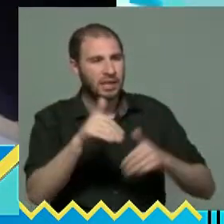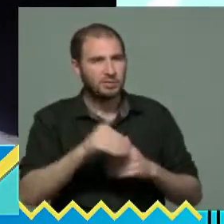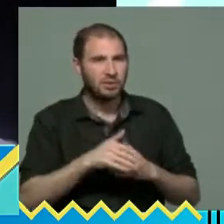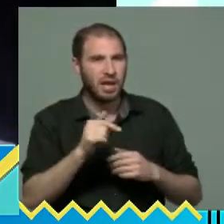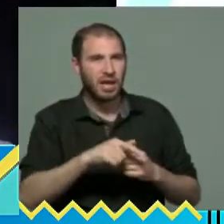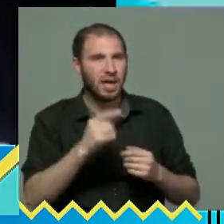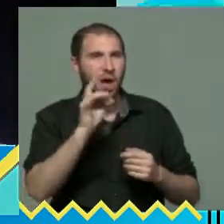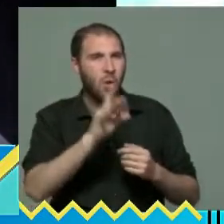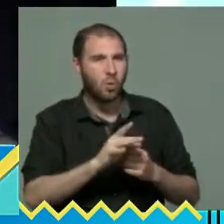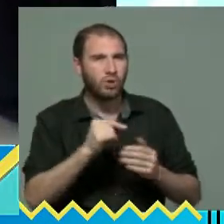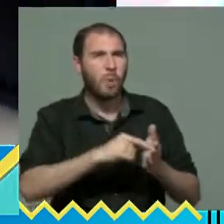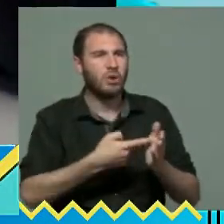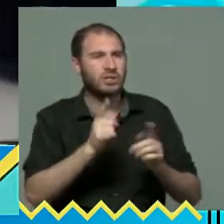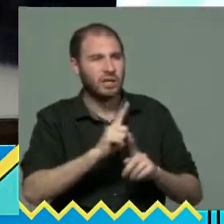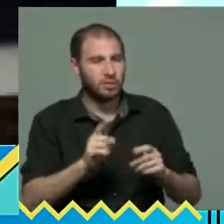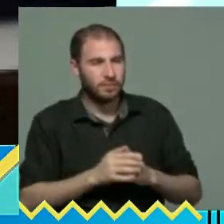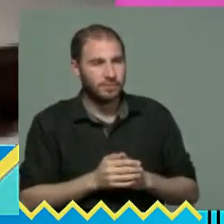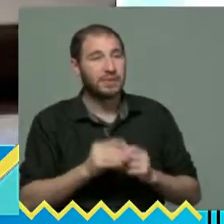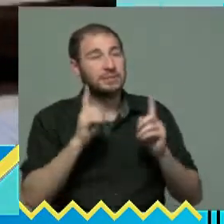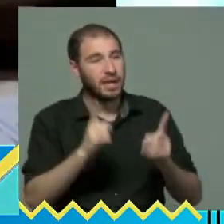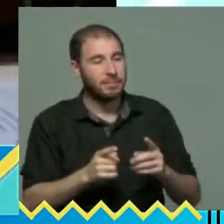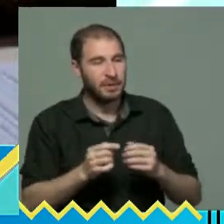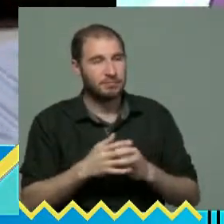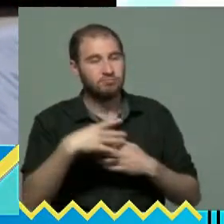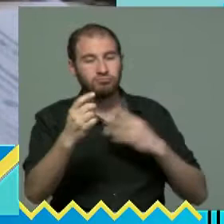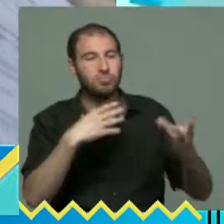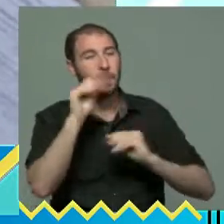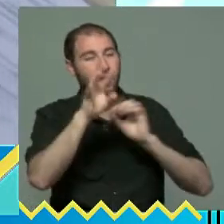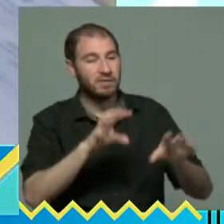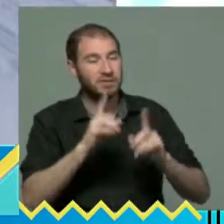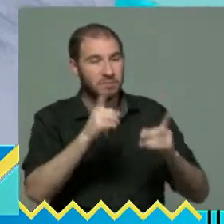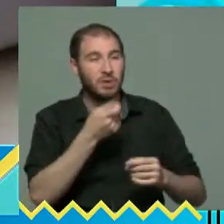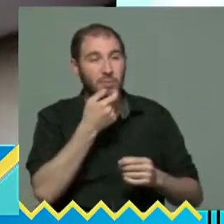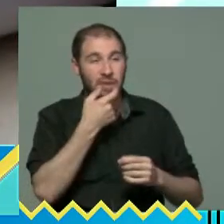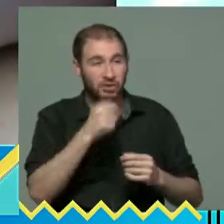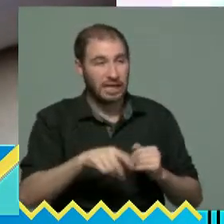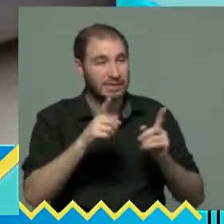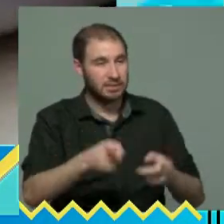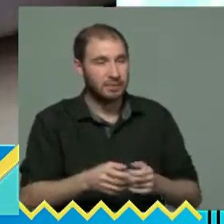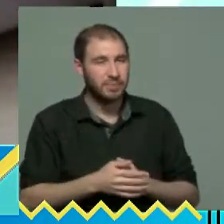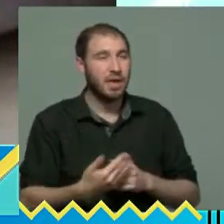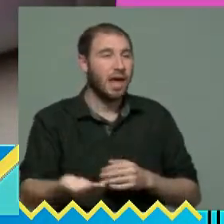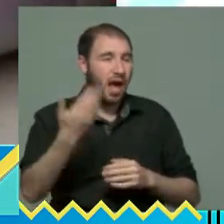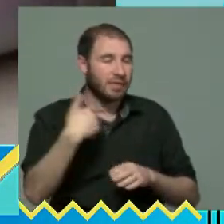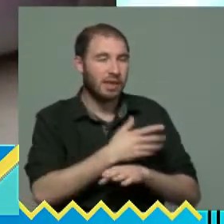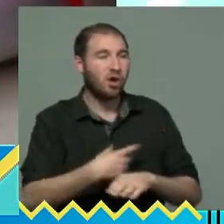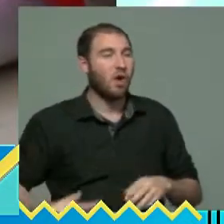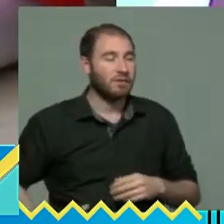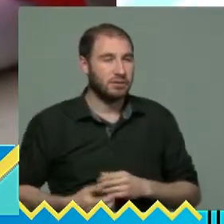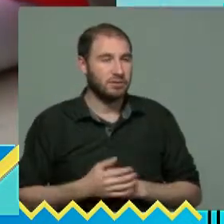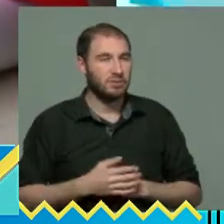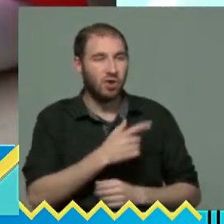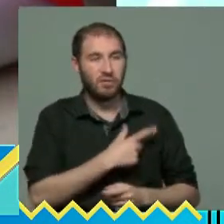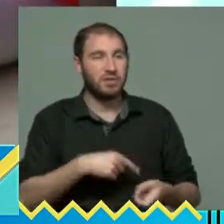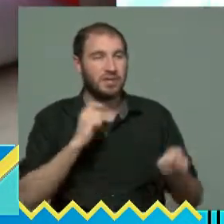no se ha visto solamente en Buenos Aires, sino que también se ha llevado al interior del país. También el caso de Mendoza, que ya venía manteniendo un gobierno